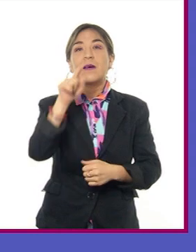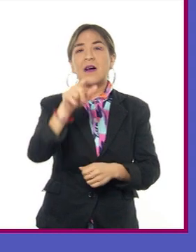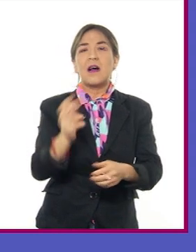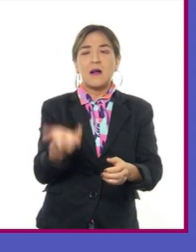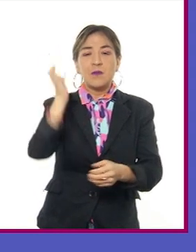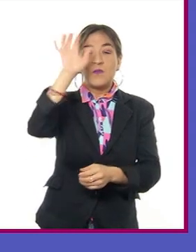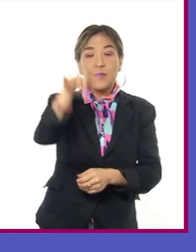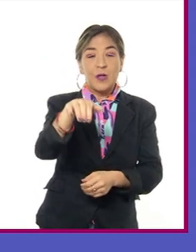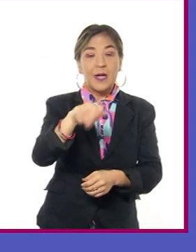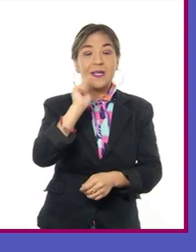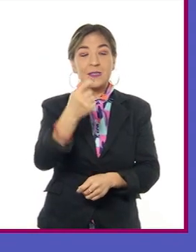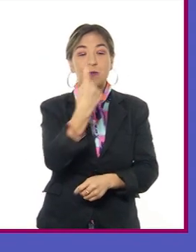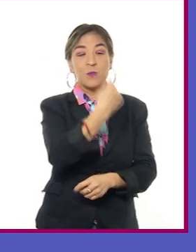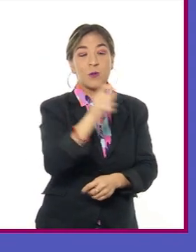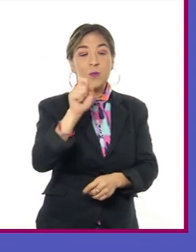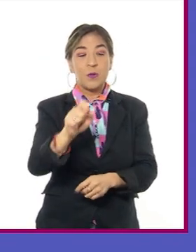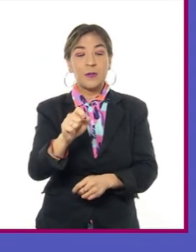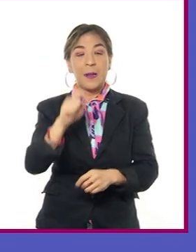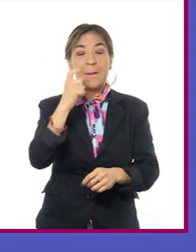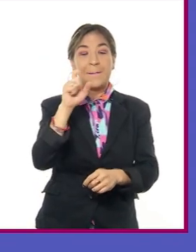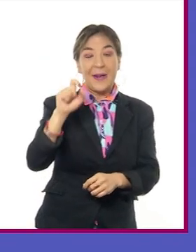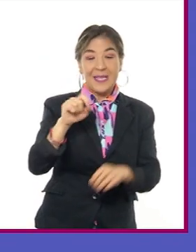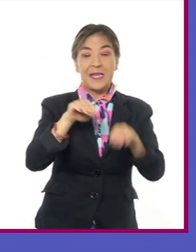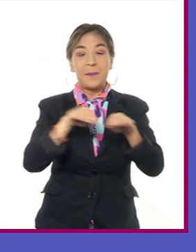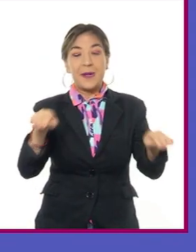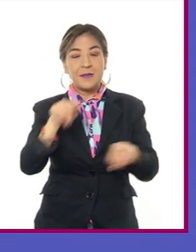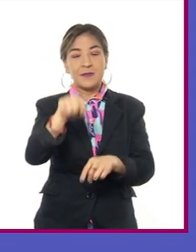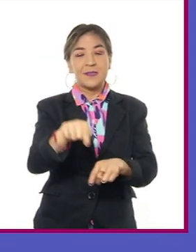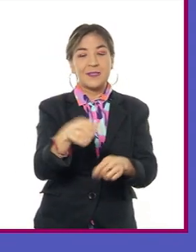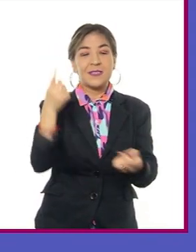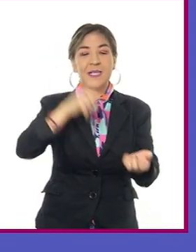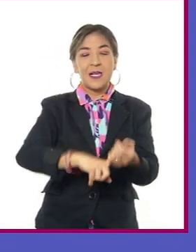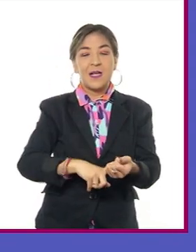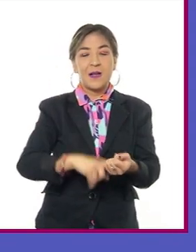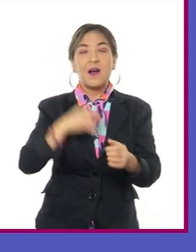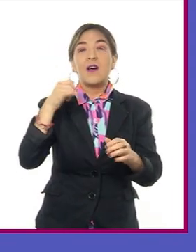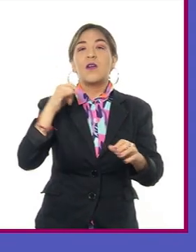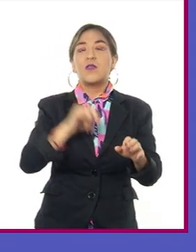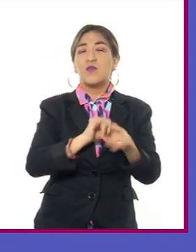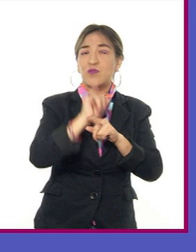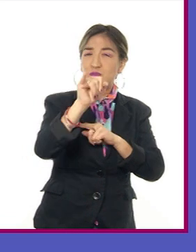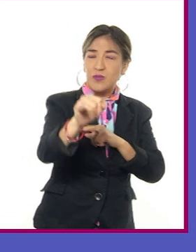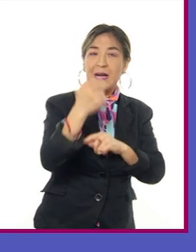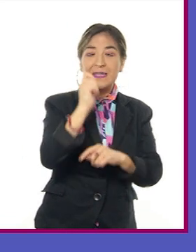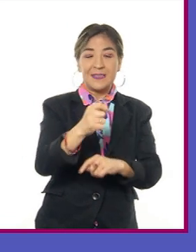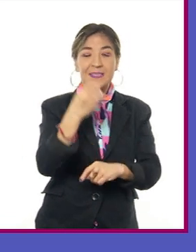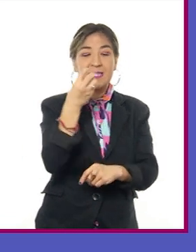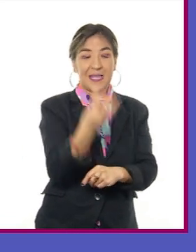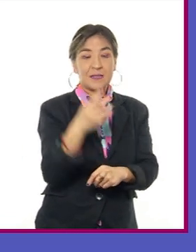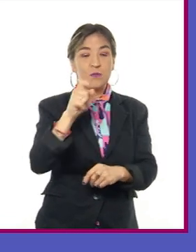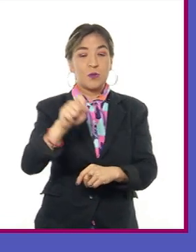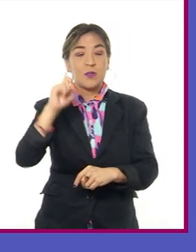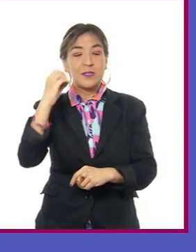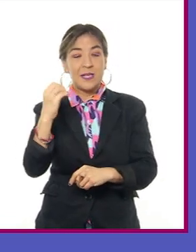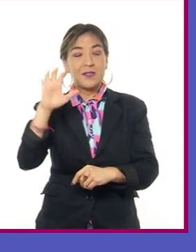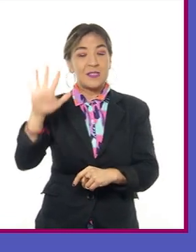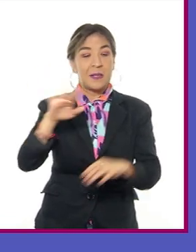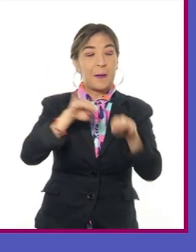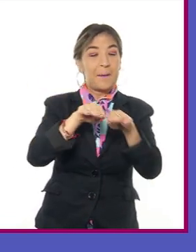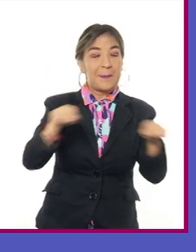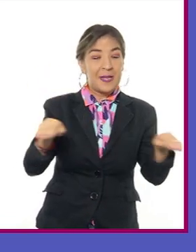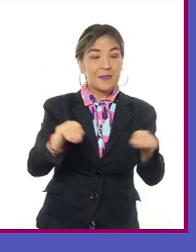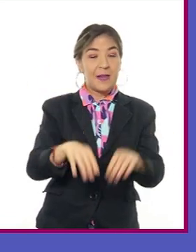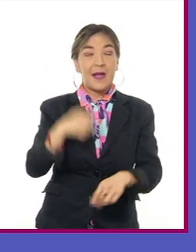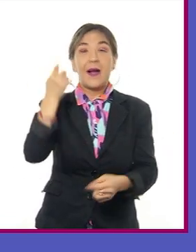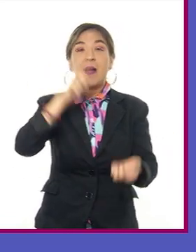a 1.20 metros de la línea del fondo y tiene una altura de 3.05 metros. Del aro